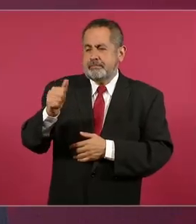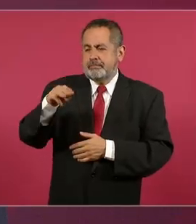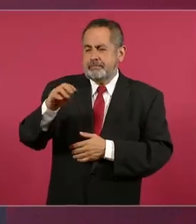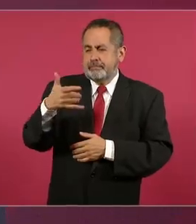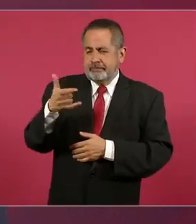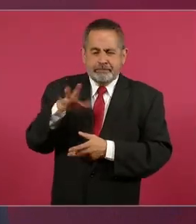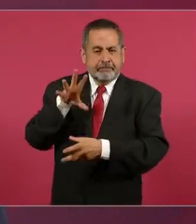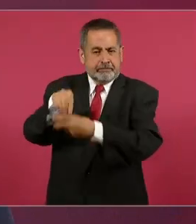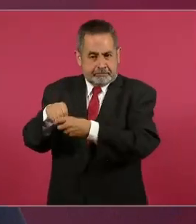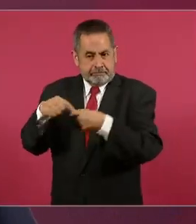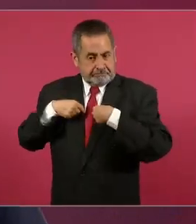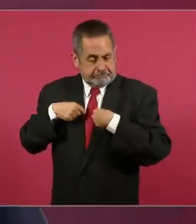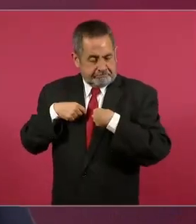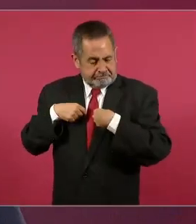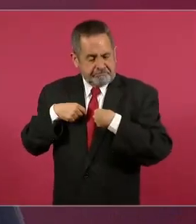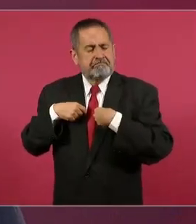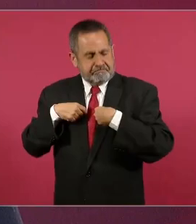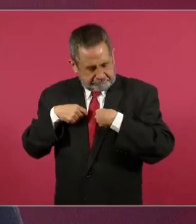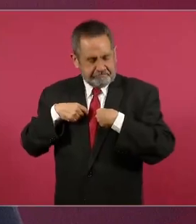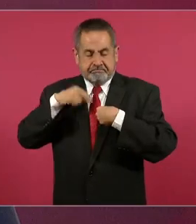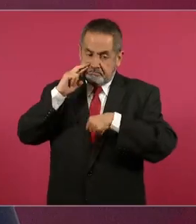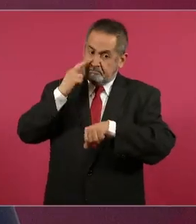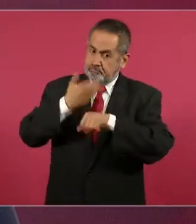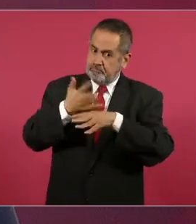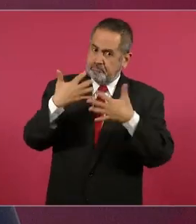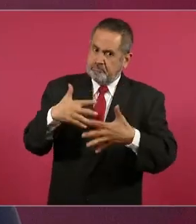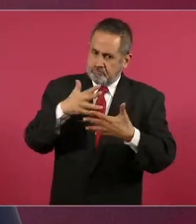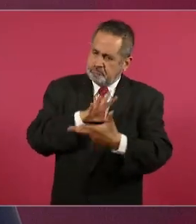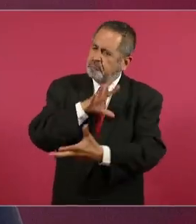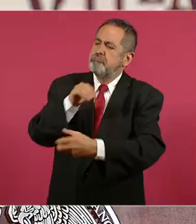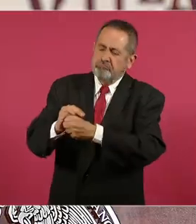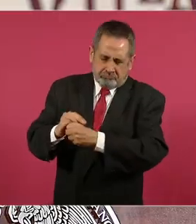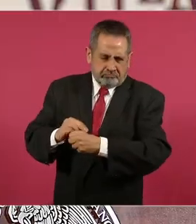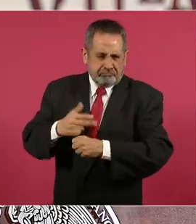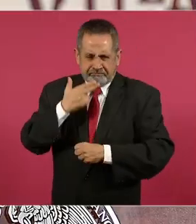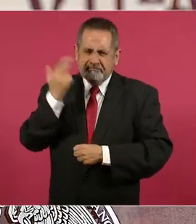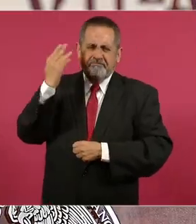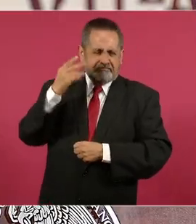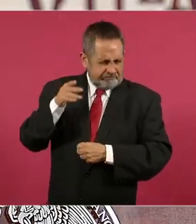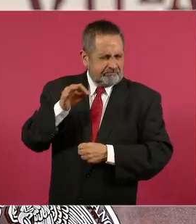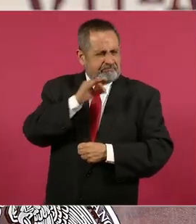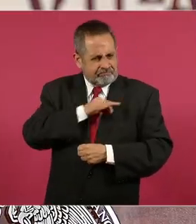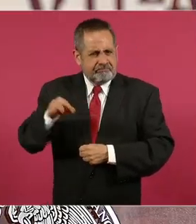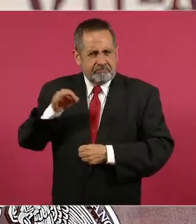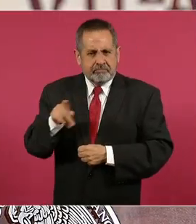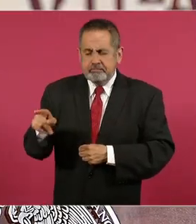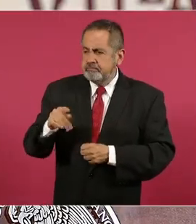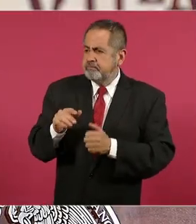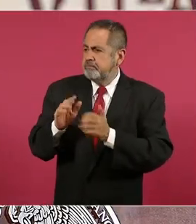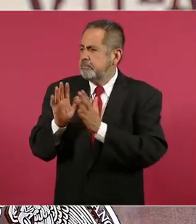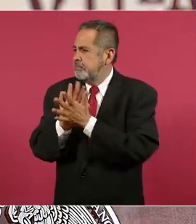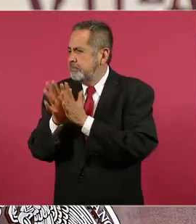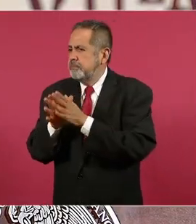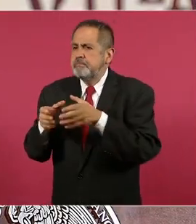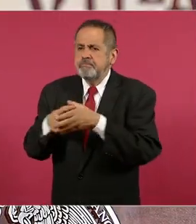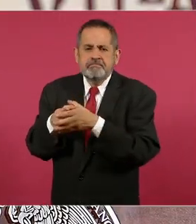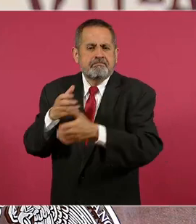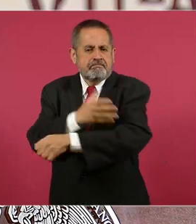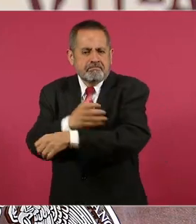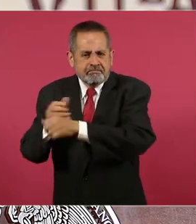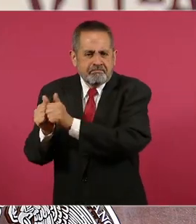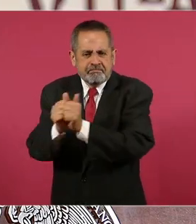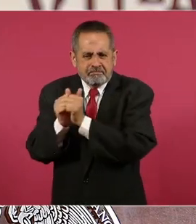Es una gran responsabilidad, un reto, pero tengo muy buenos colaboradores,